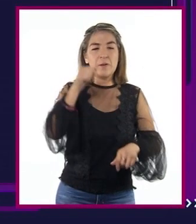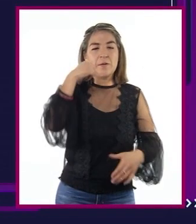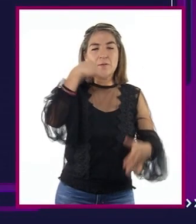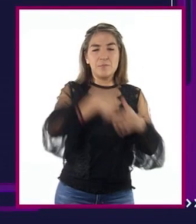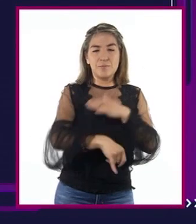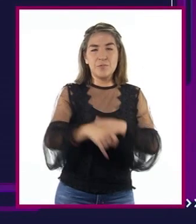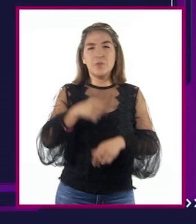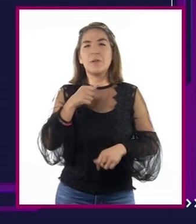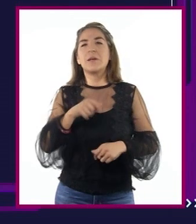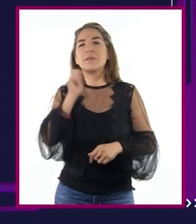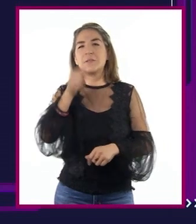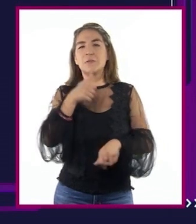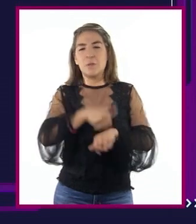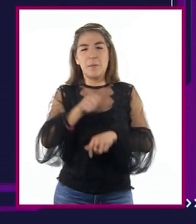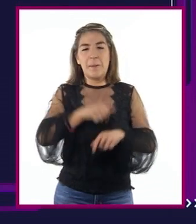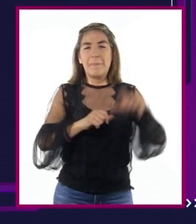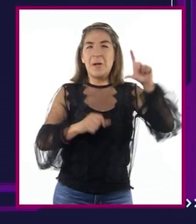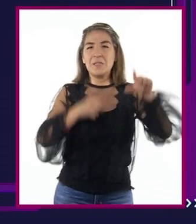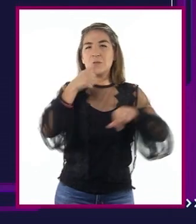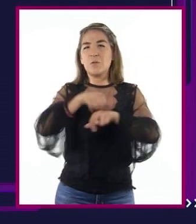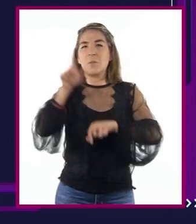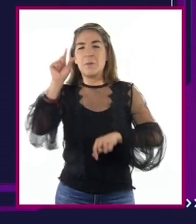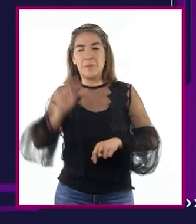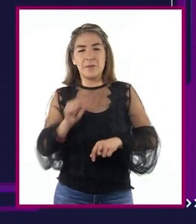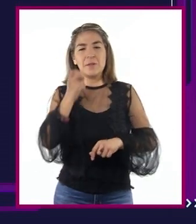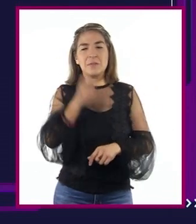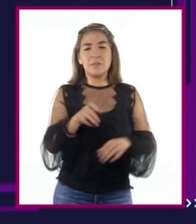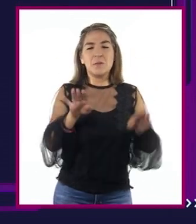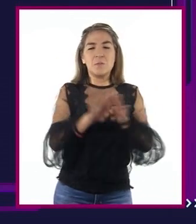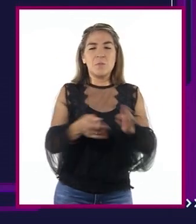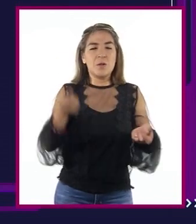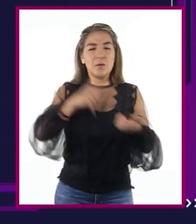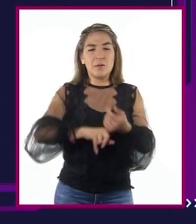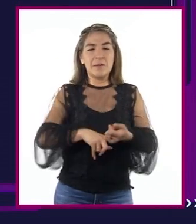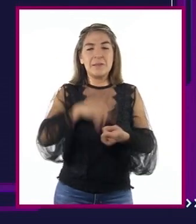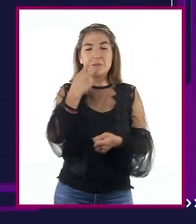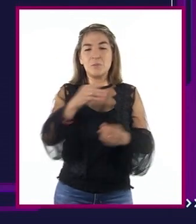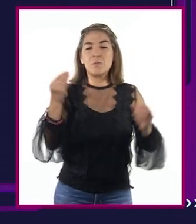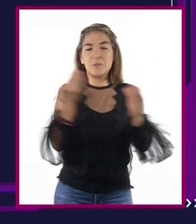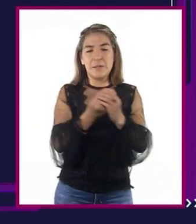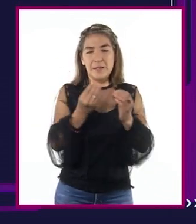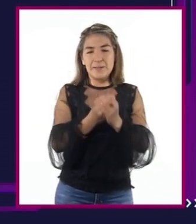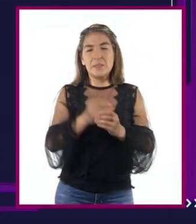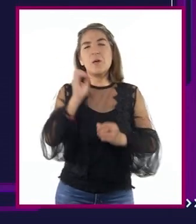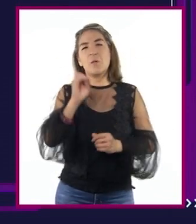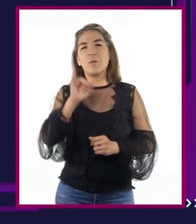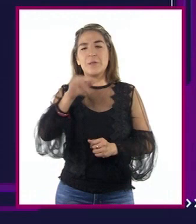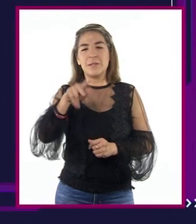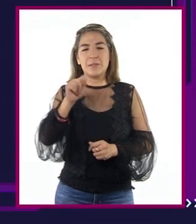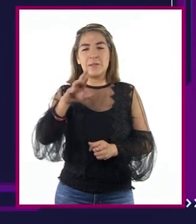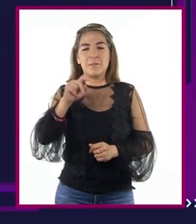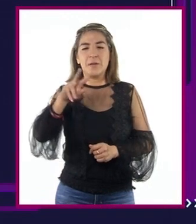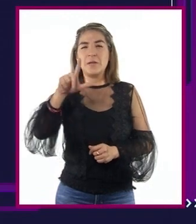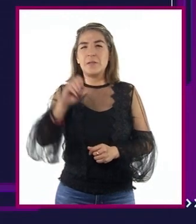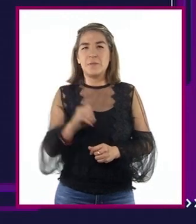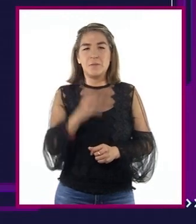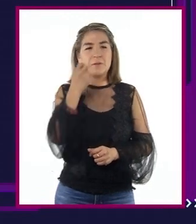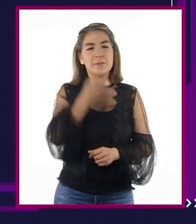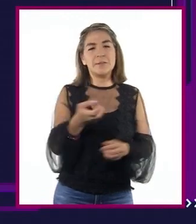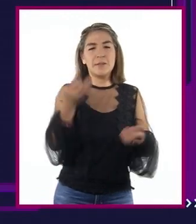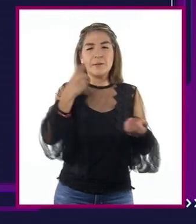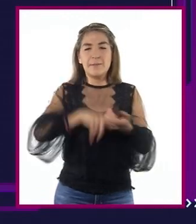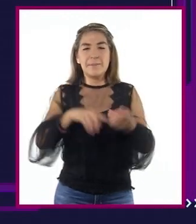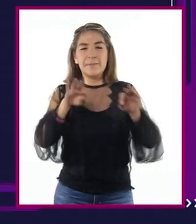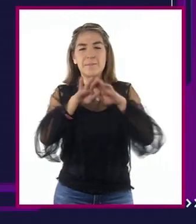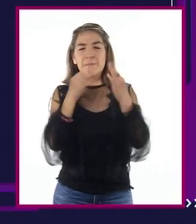el límite superior, que se conocen como límites de clase o del intervalo. En una